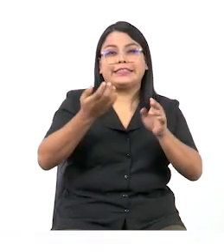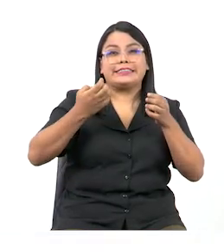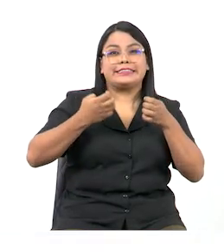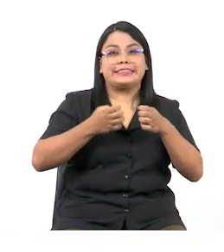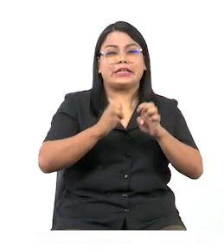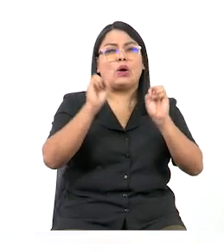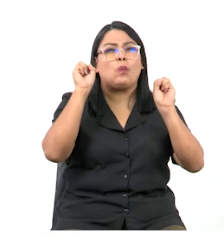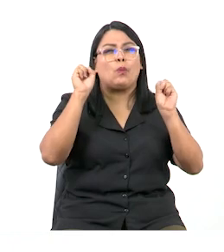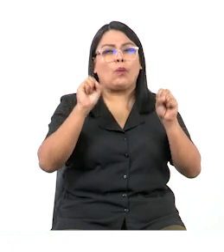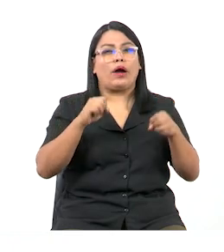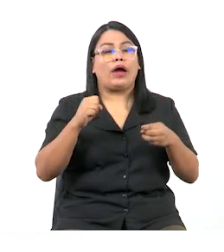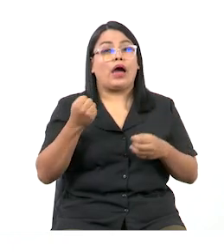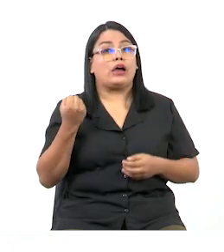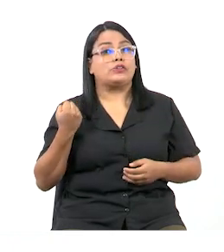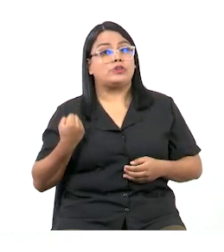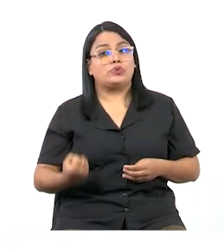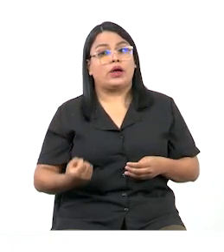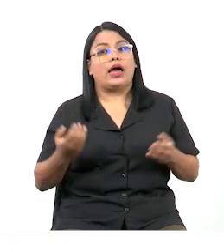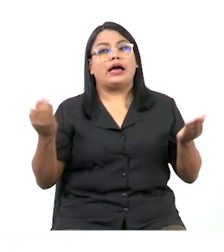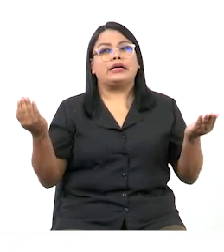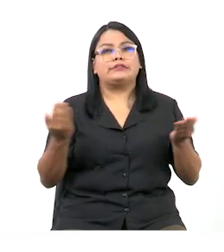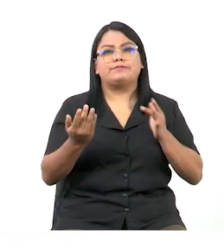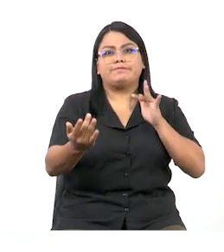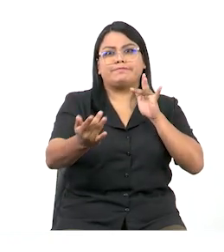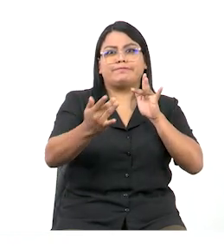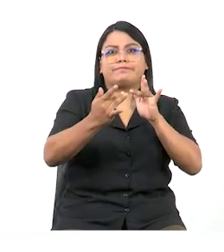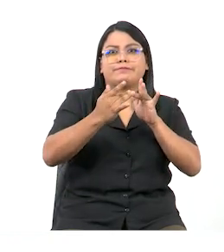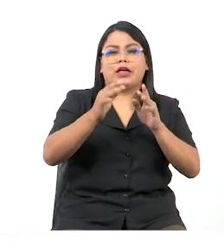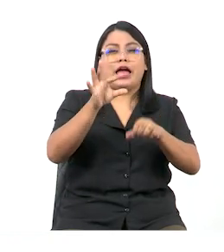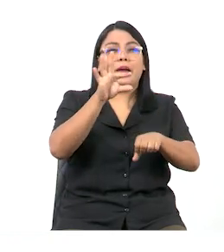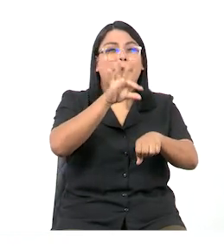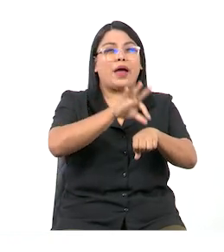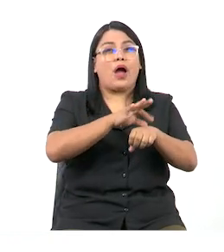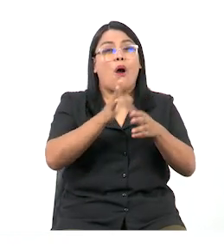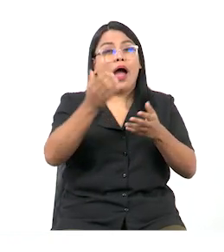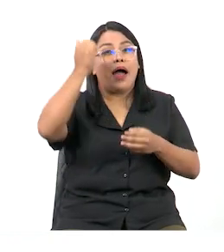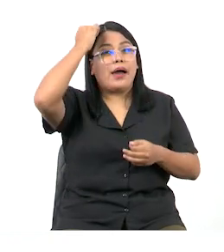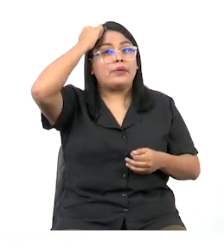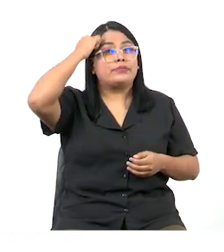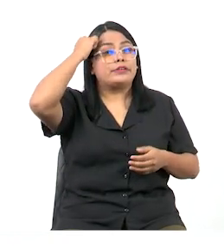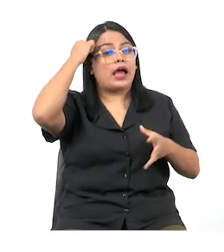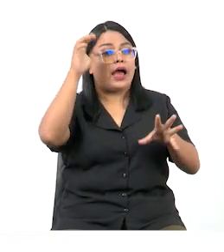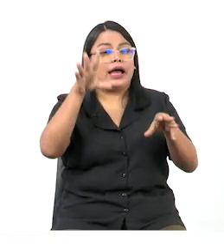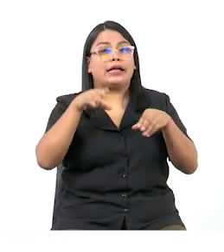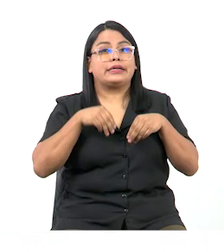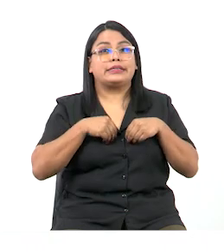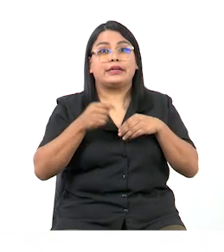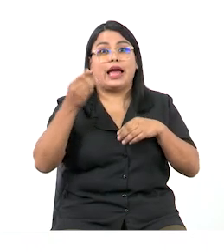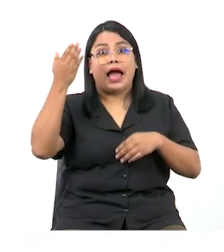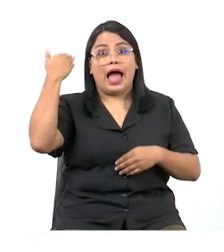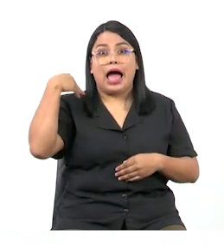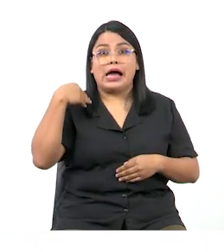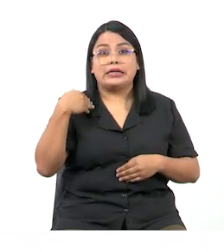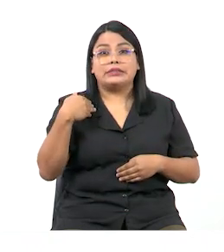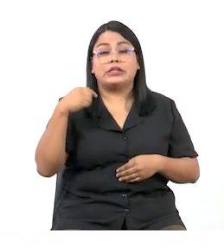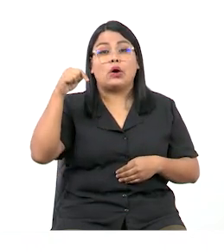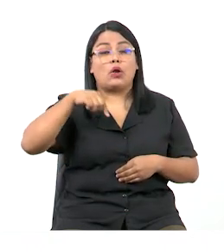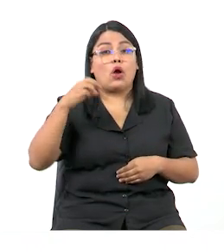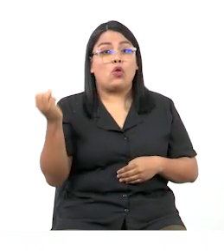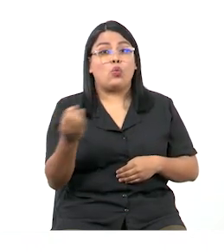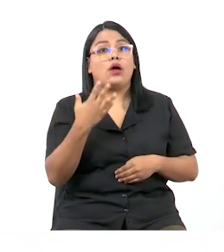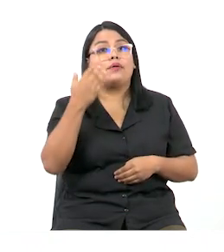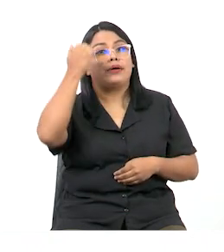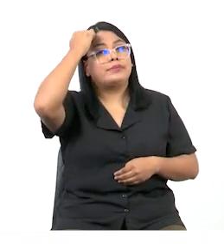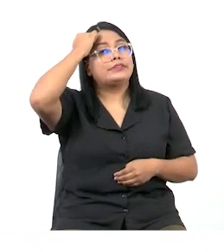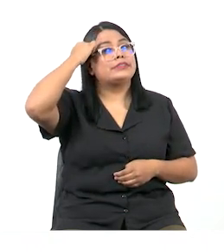desarrollan estrategias que permitan al estudiantado hacer una conexión de las experiencias o aprendizajes adquiridos con anterioridad con lo que se